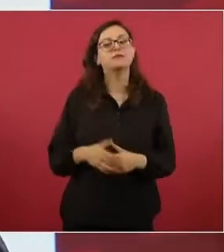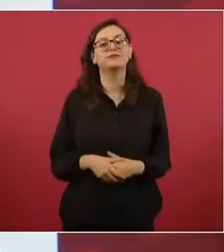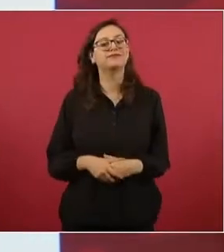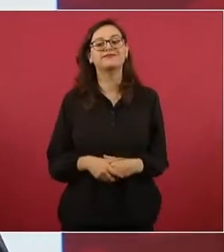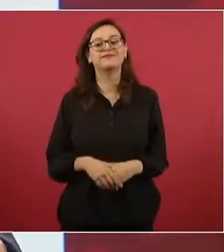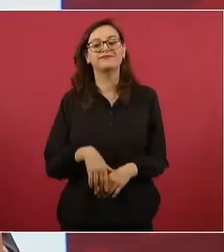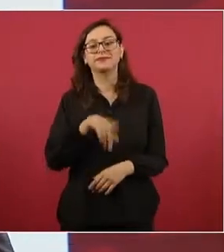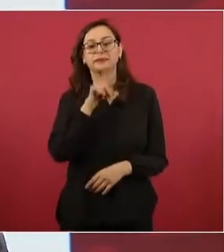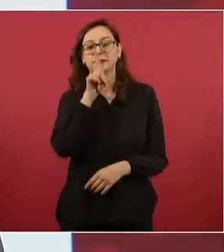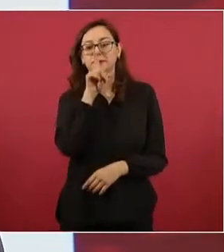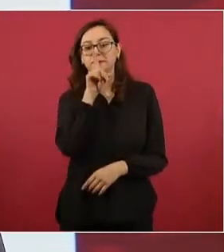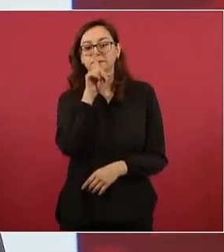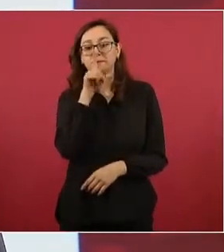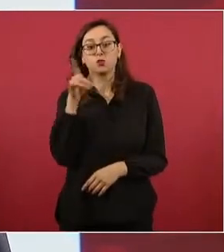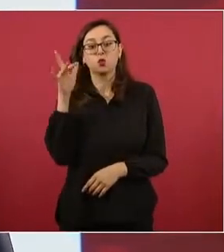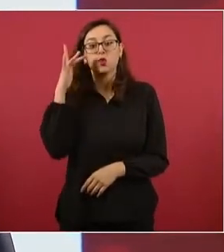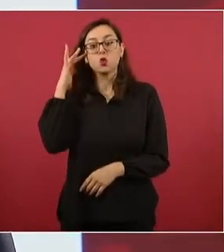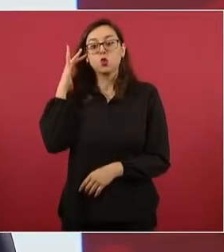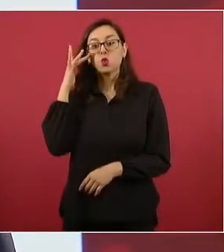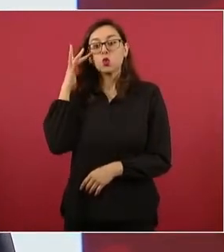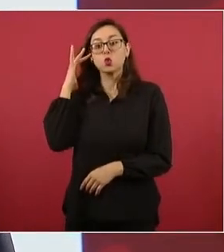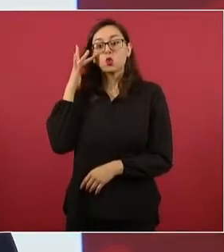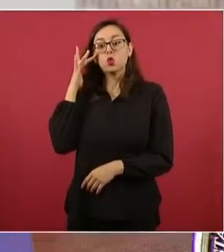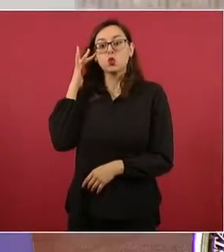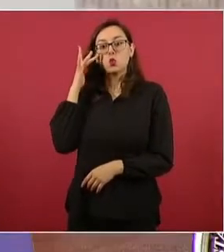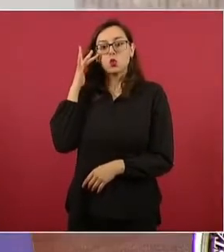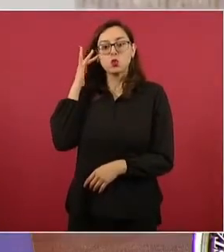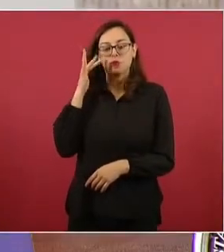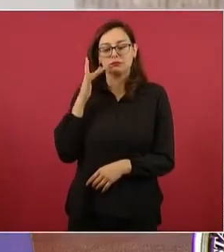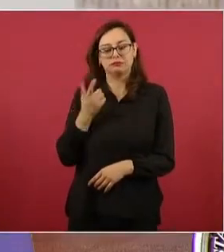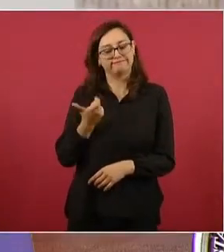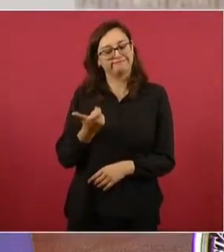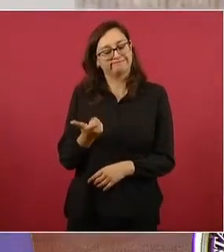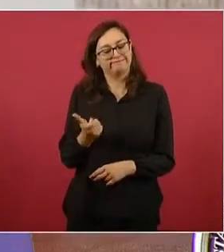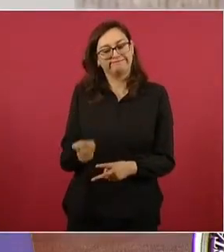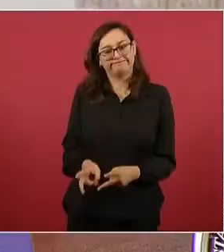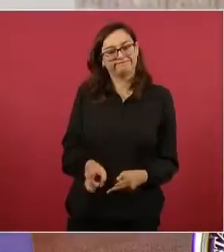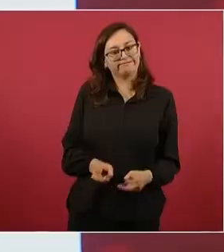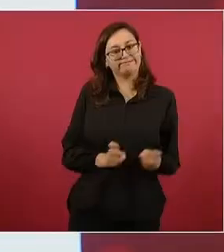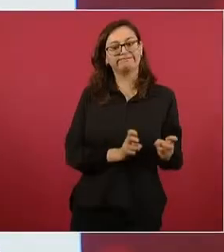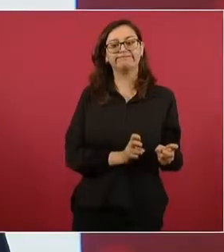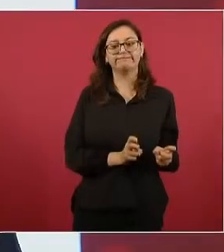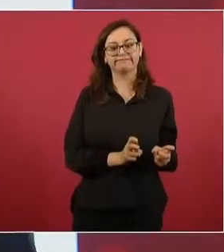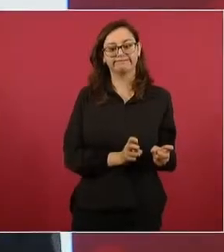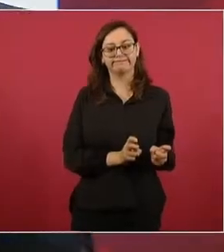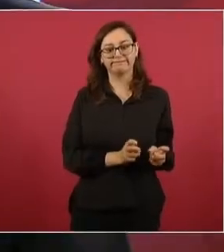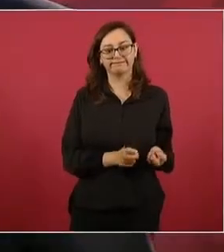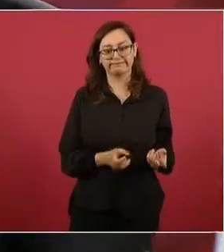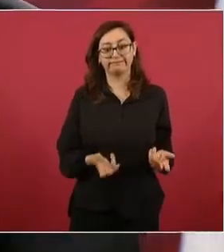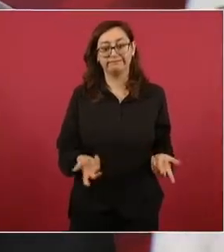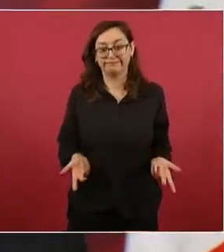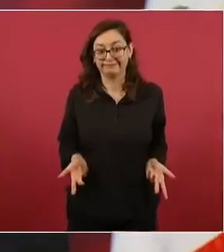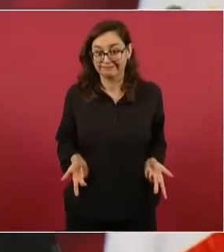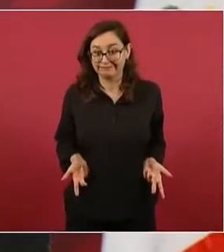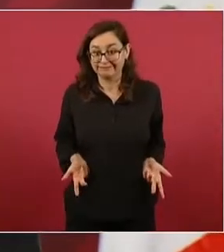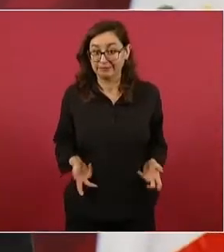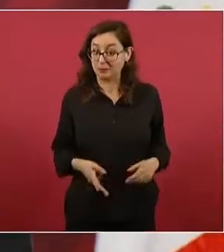deficiencias en el sistema de salud. Y lo cierto es que